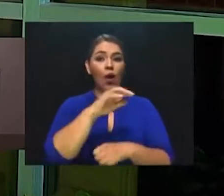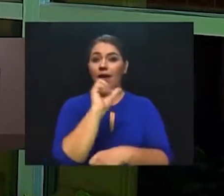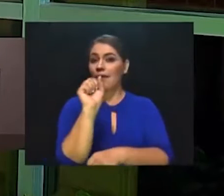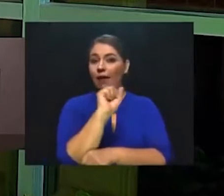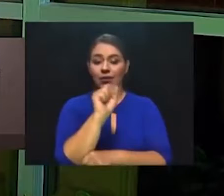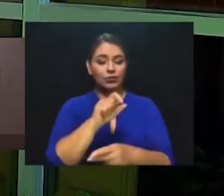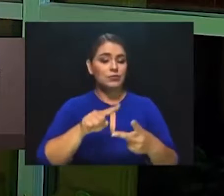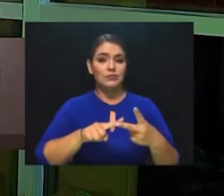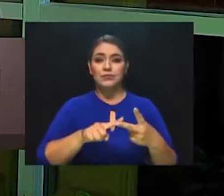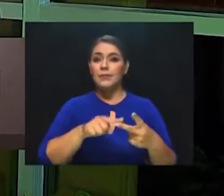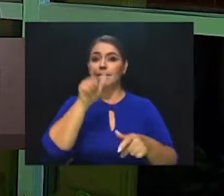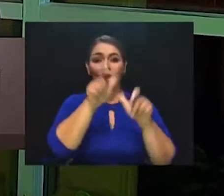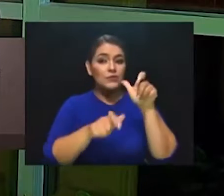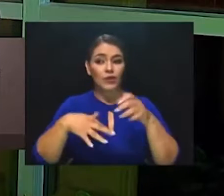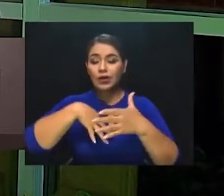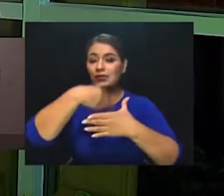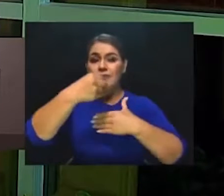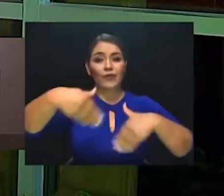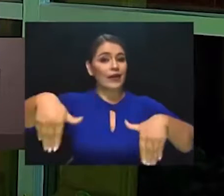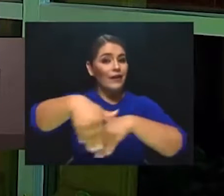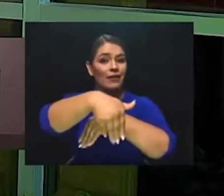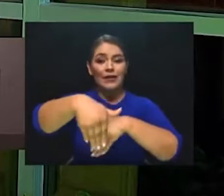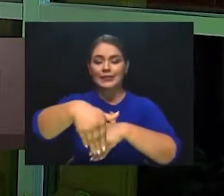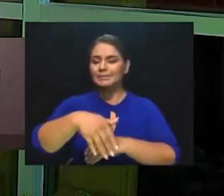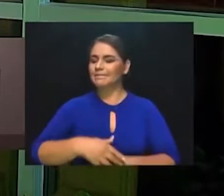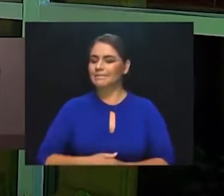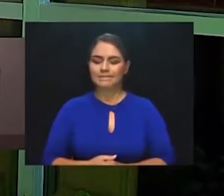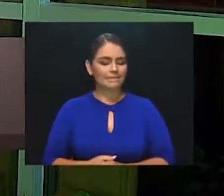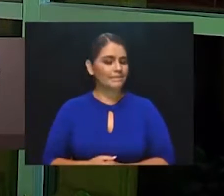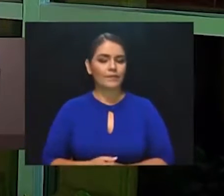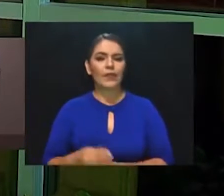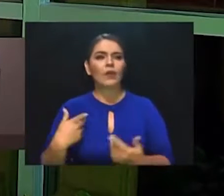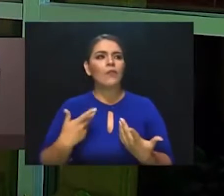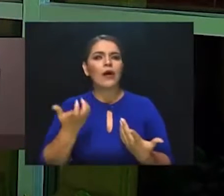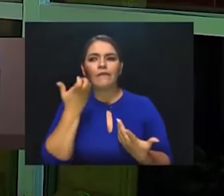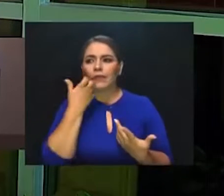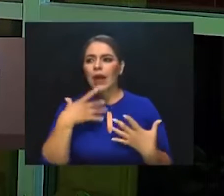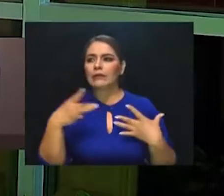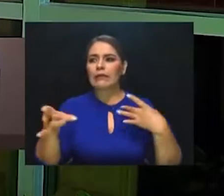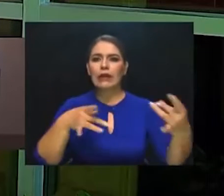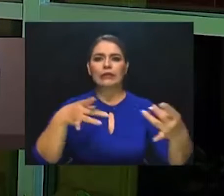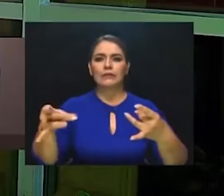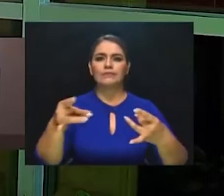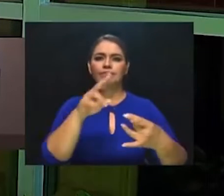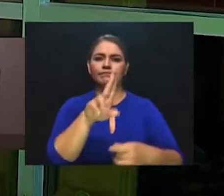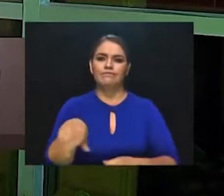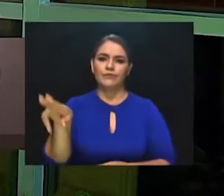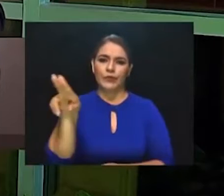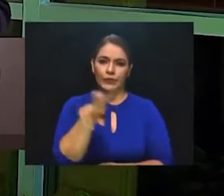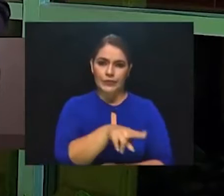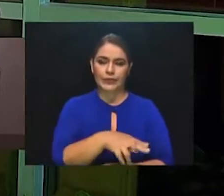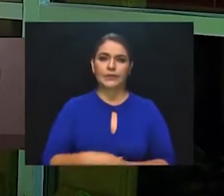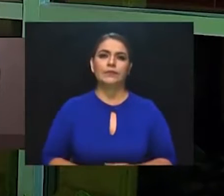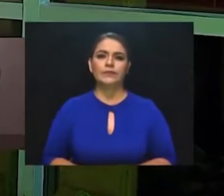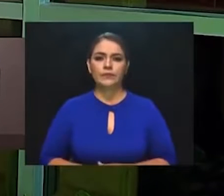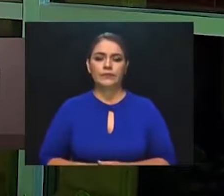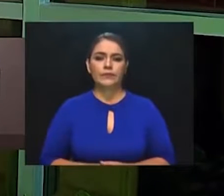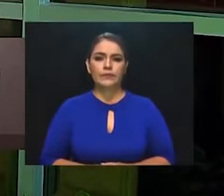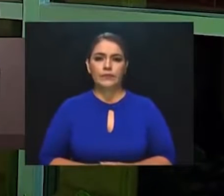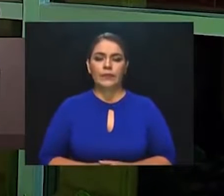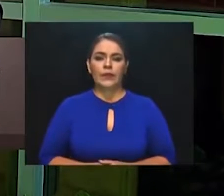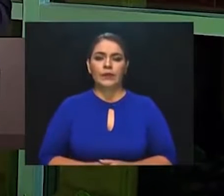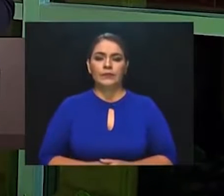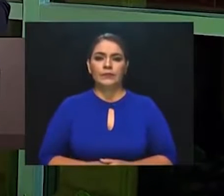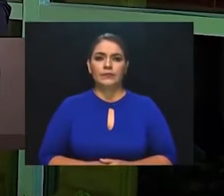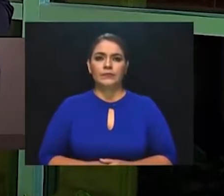vehículos para contener la propagación del coronavirus en el departamento.